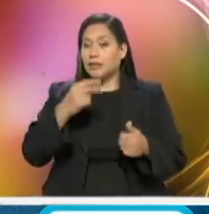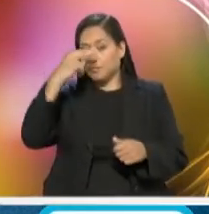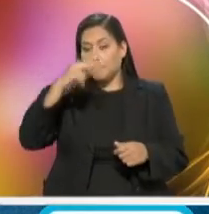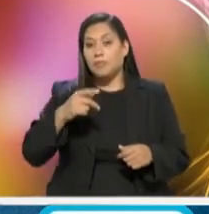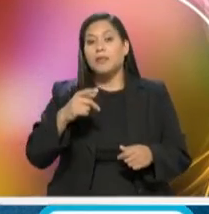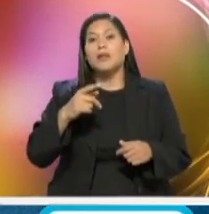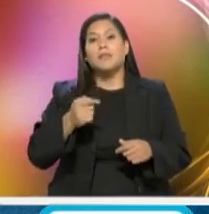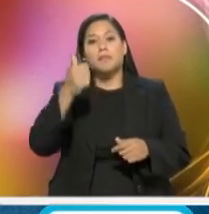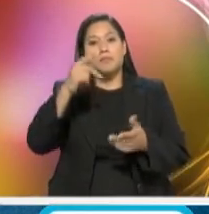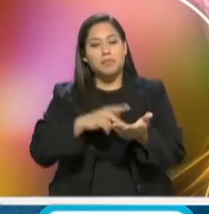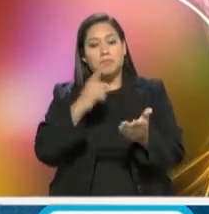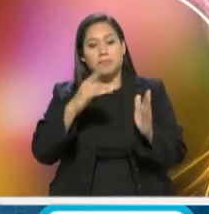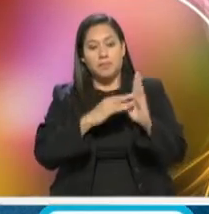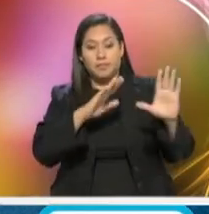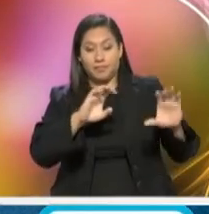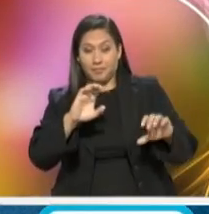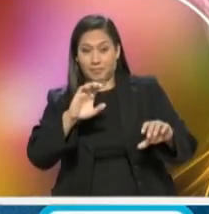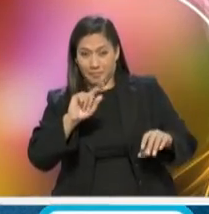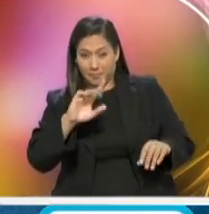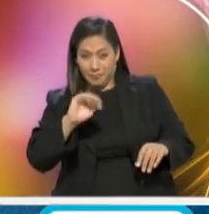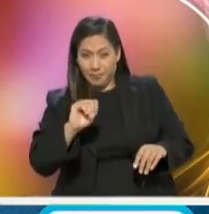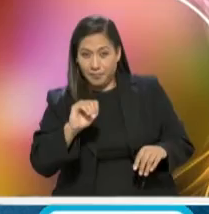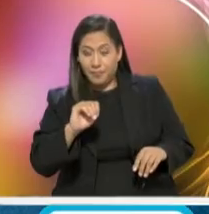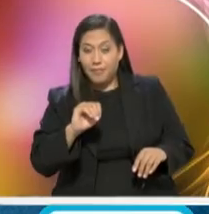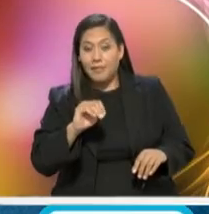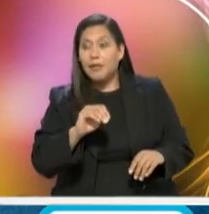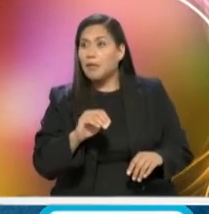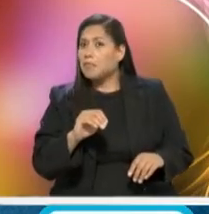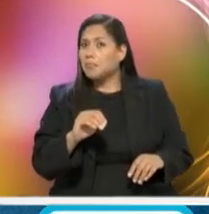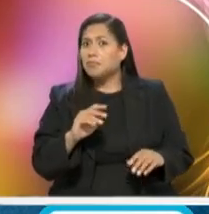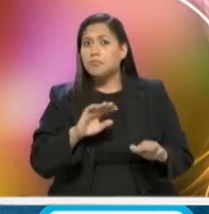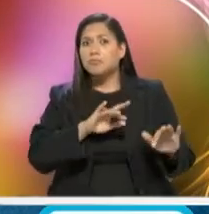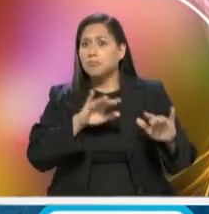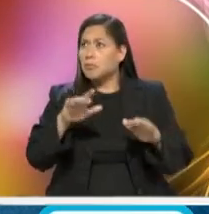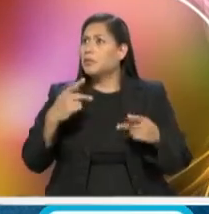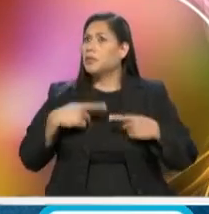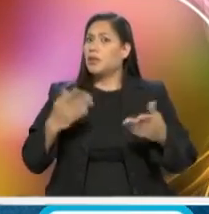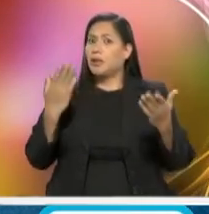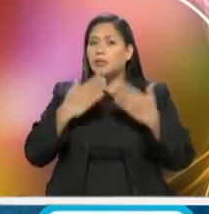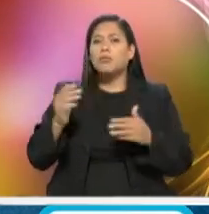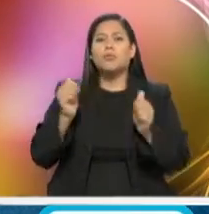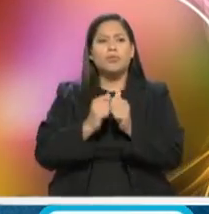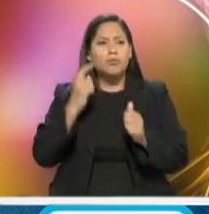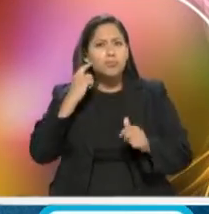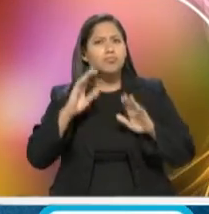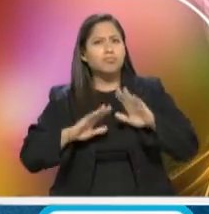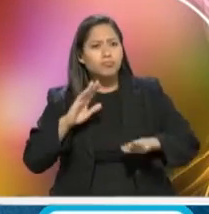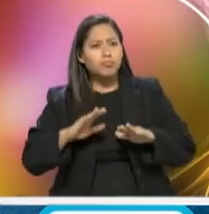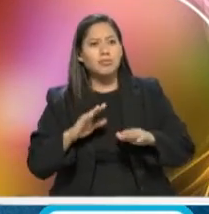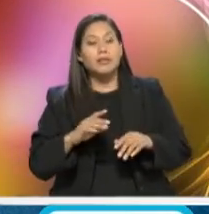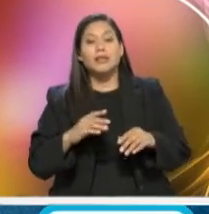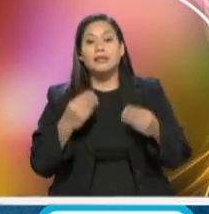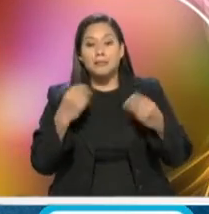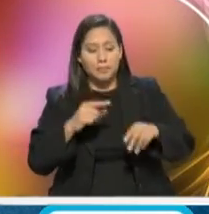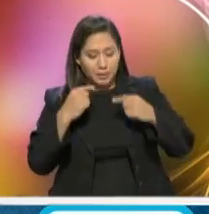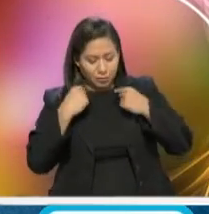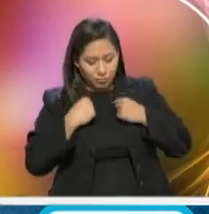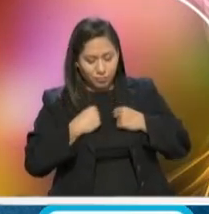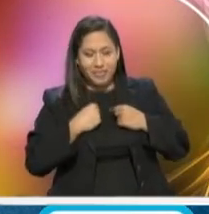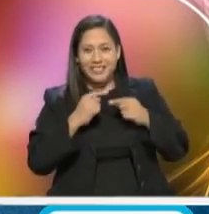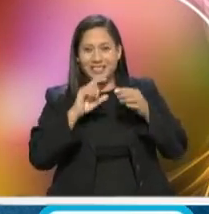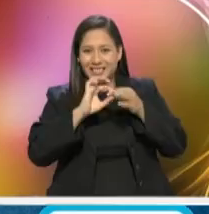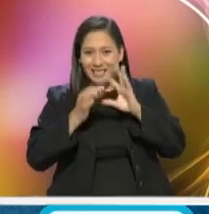vez en 1979 y les resultó mucho el éxito con los sonideros esta canción de Se me perdió la cadenita, ¿se